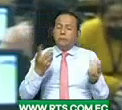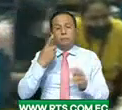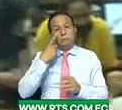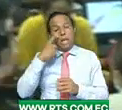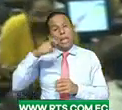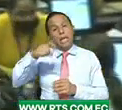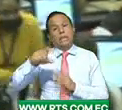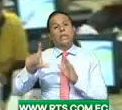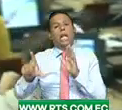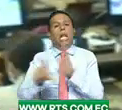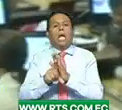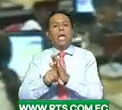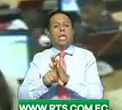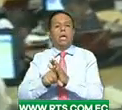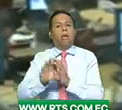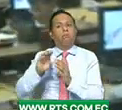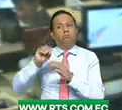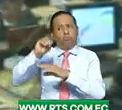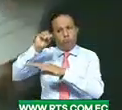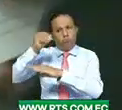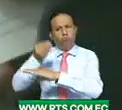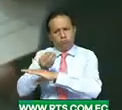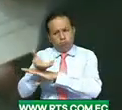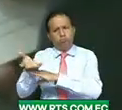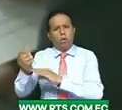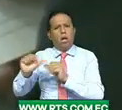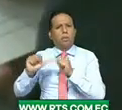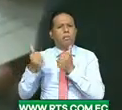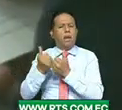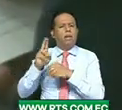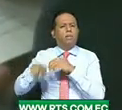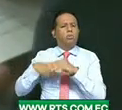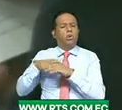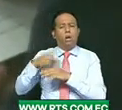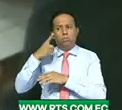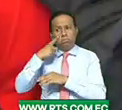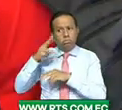se encuentran en la Asamblea Nacional y que éstas sean tramitadas con